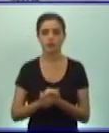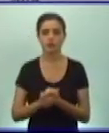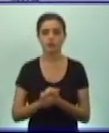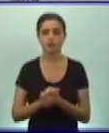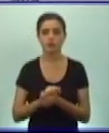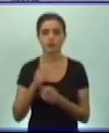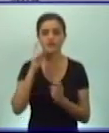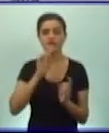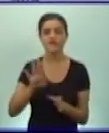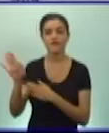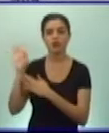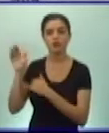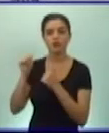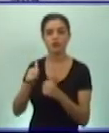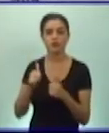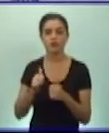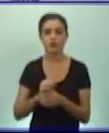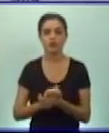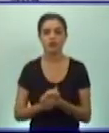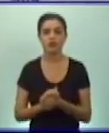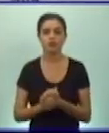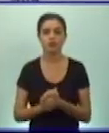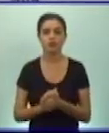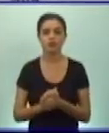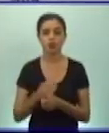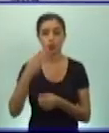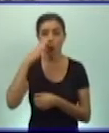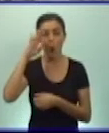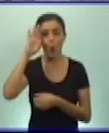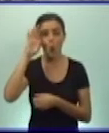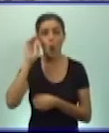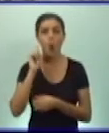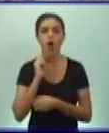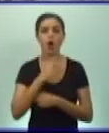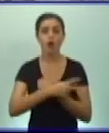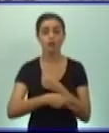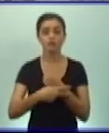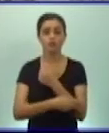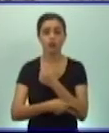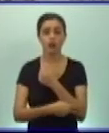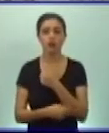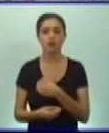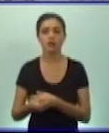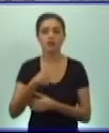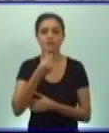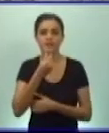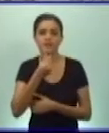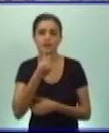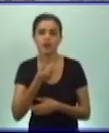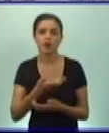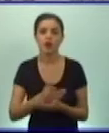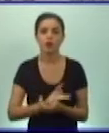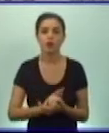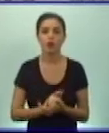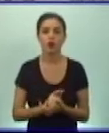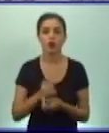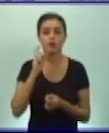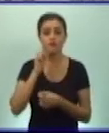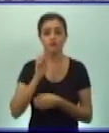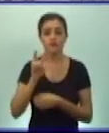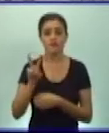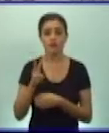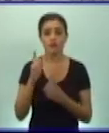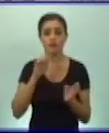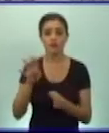fíjense, reafirma que Cuba es un país envejecido. Y ahora sí vamos a observar el mapa que les había puesto al principio